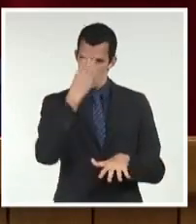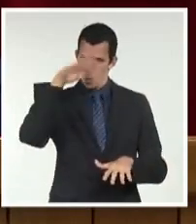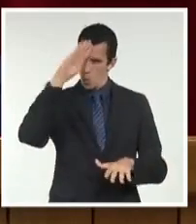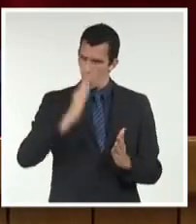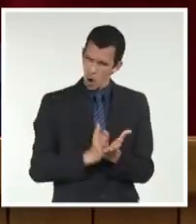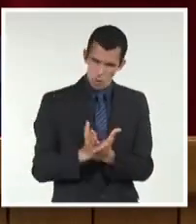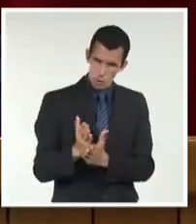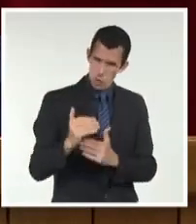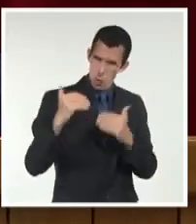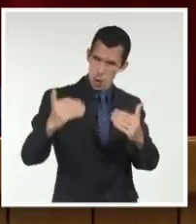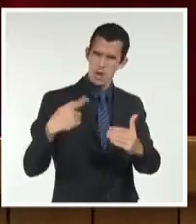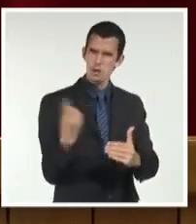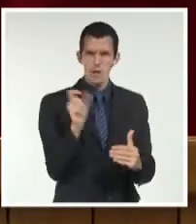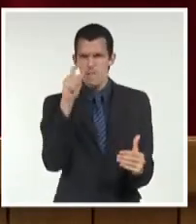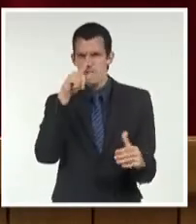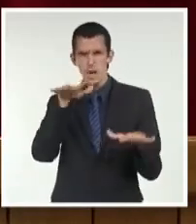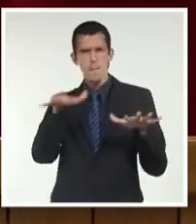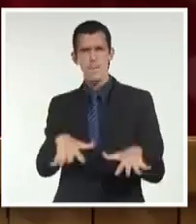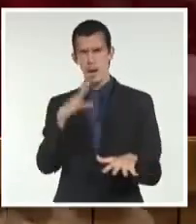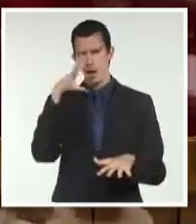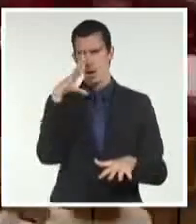ni nos vamos a detener.